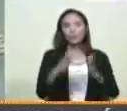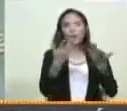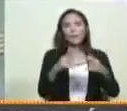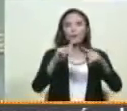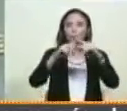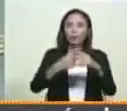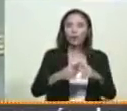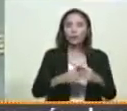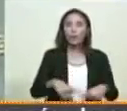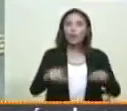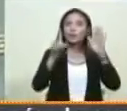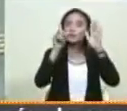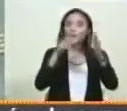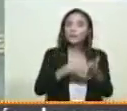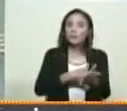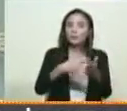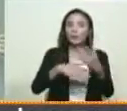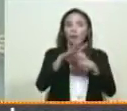inscribieron